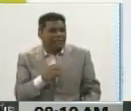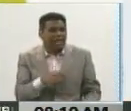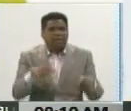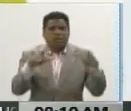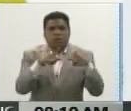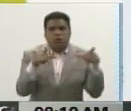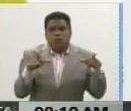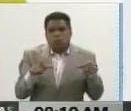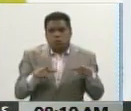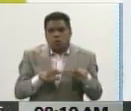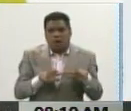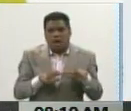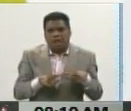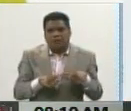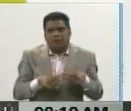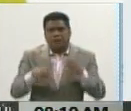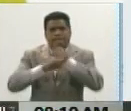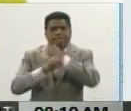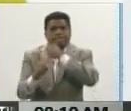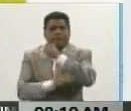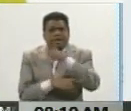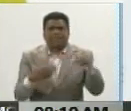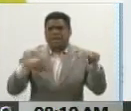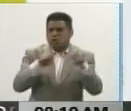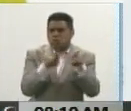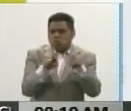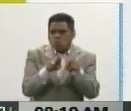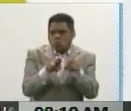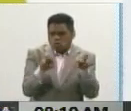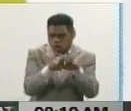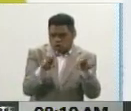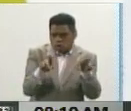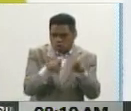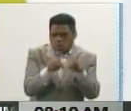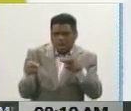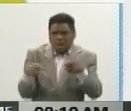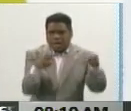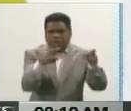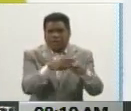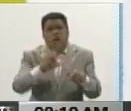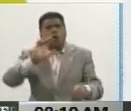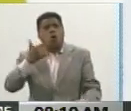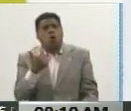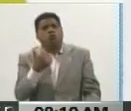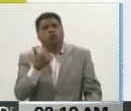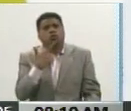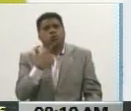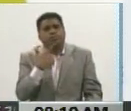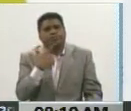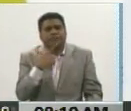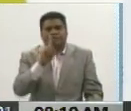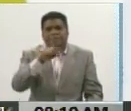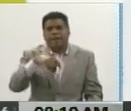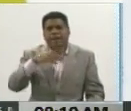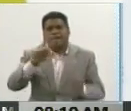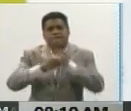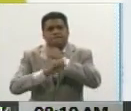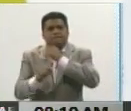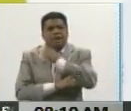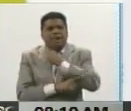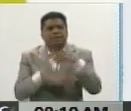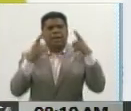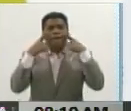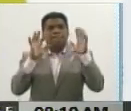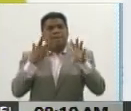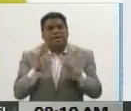y coincide también con la cuenca. En el caso de Distrito Capital es el Parque Macarao, que también coincide con la cuenca del río